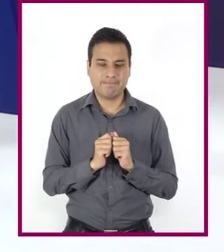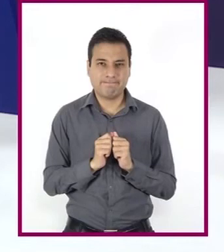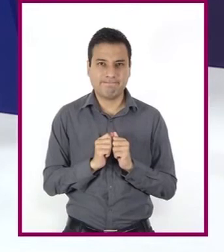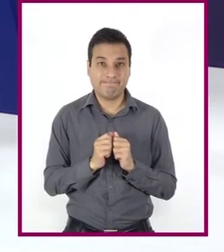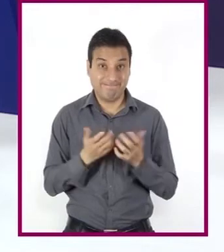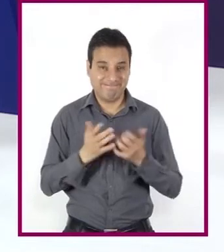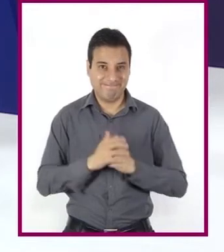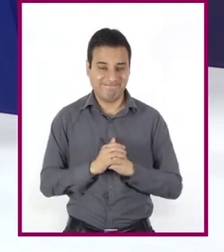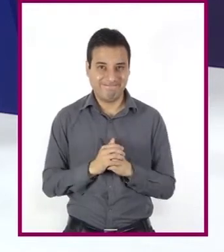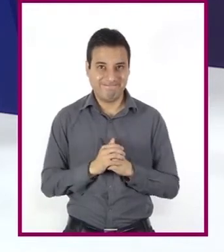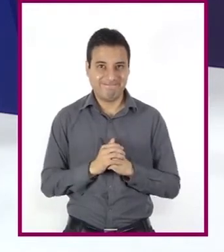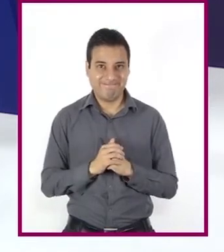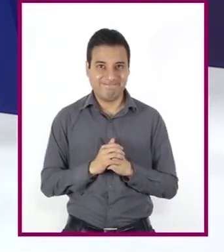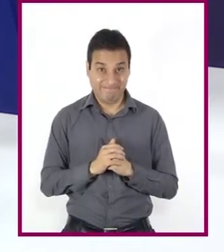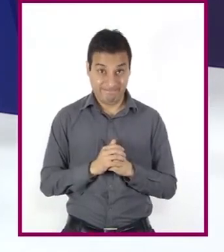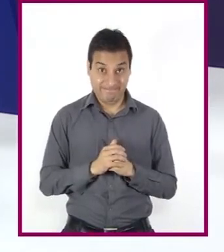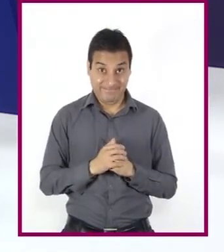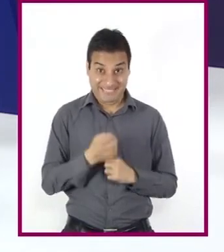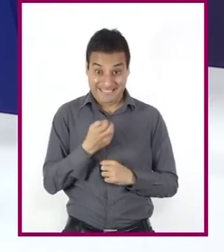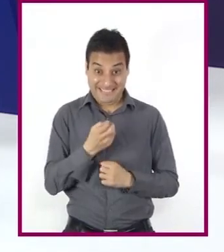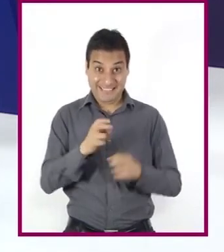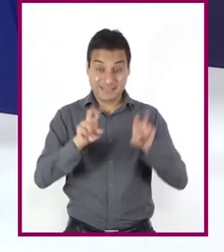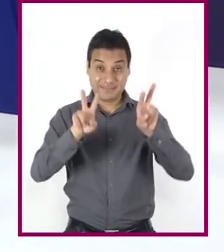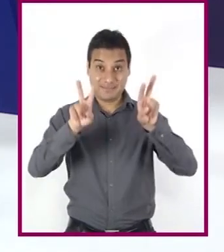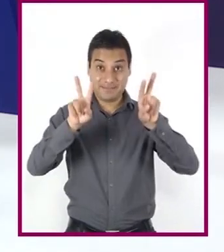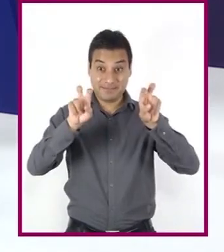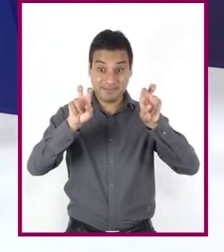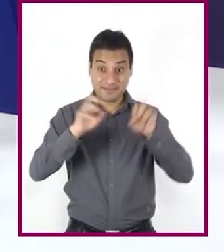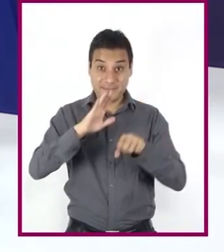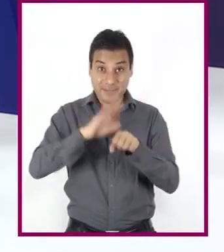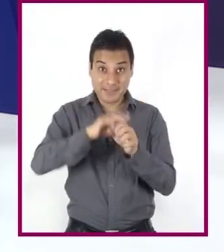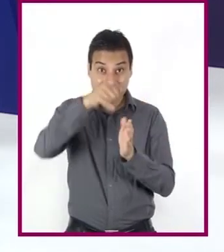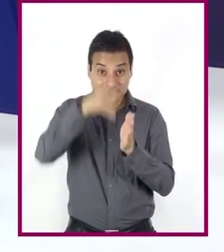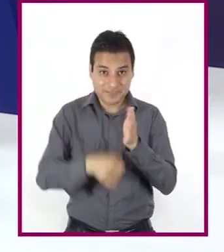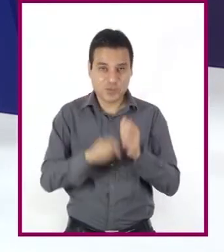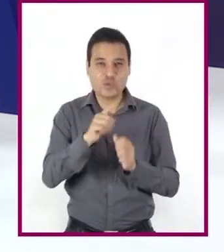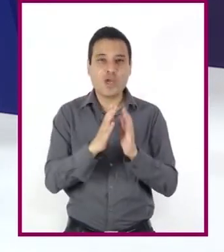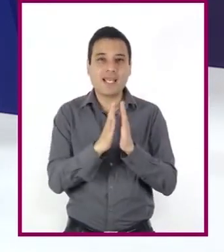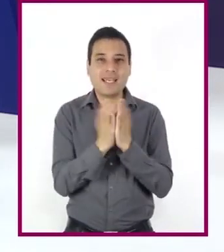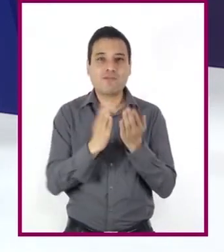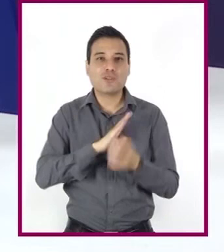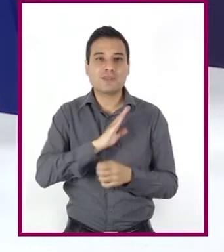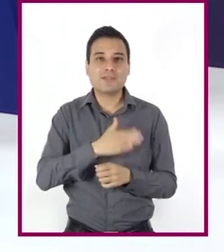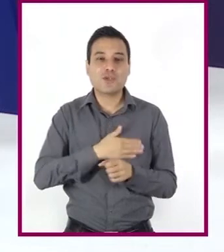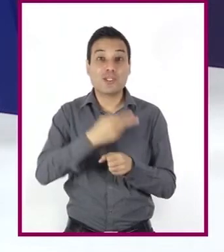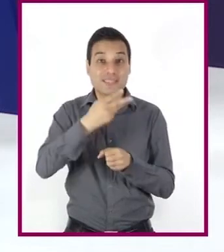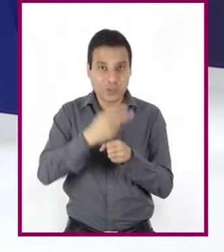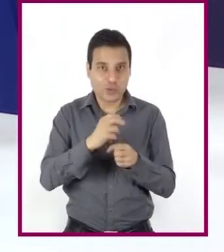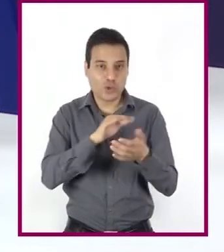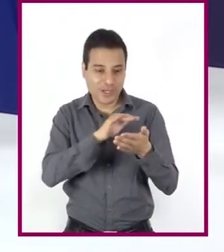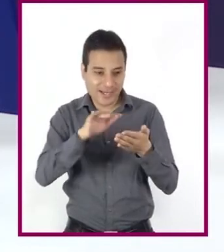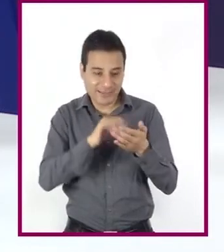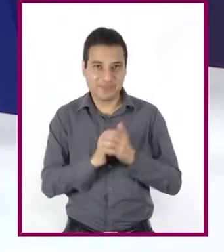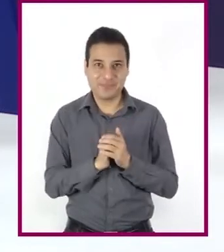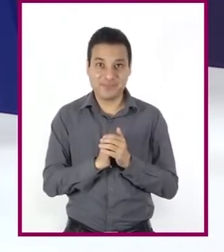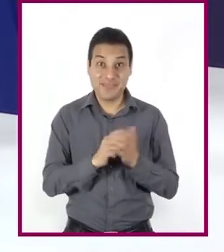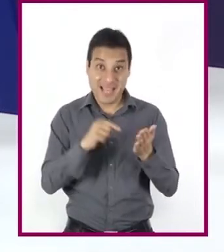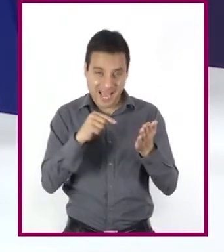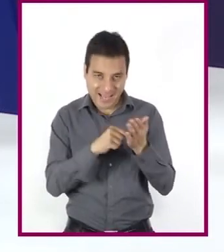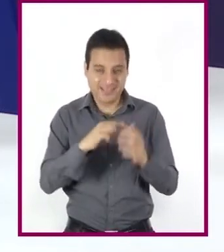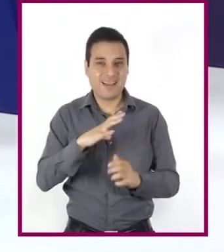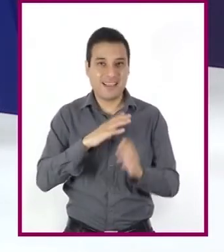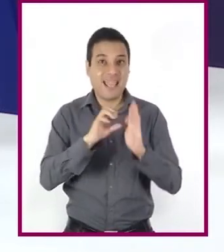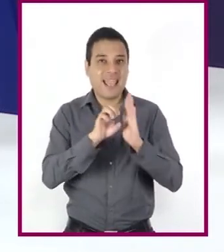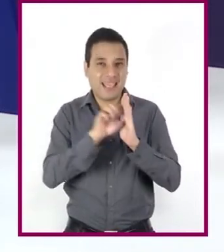retomar o profundizar sobre lo que aprendieron, exploren su libro de lengua materna de segundo grado. Allí encontrarán más ejemplos